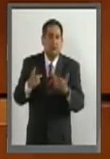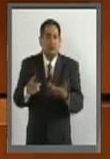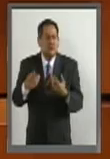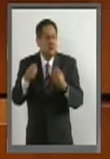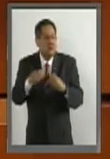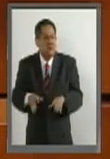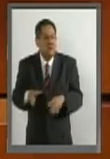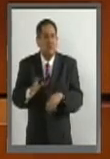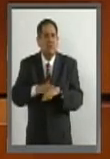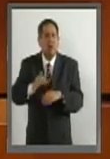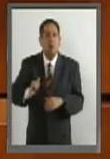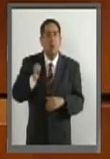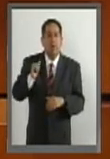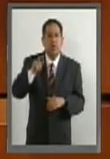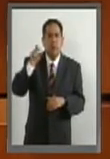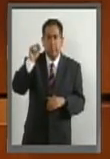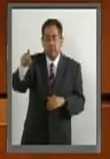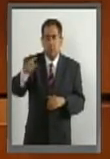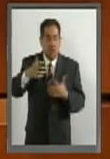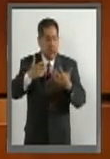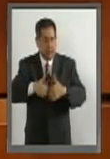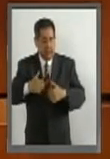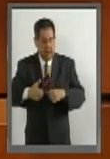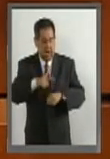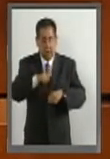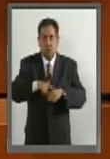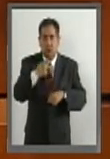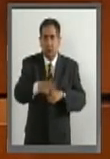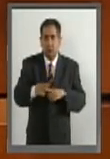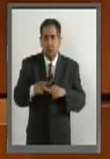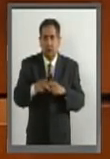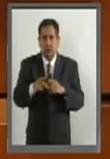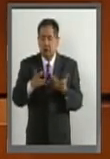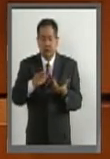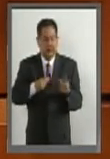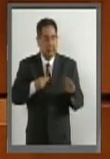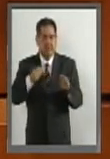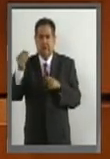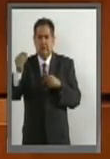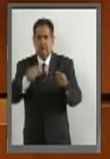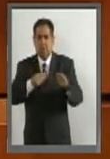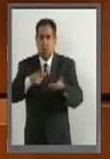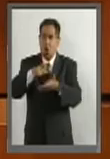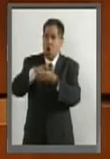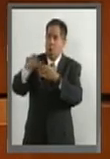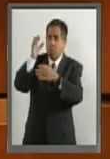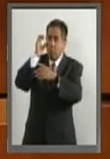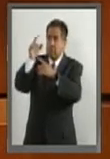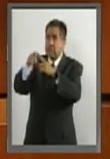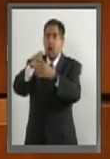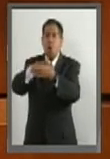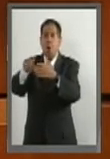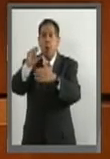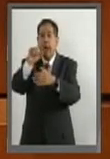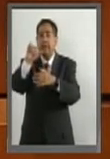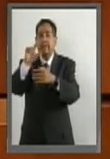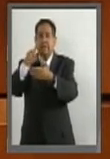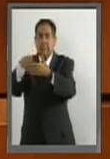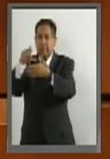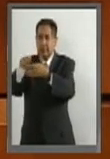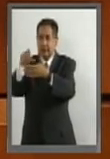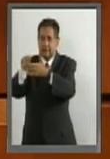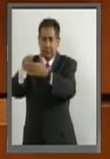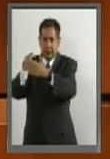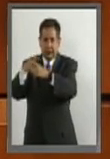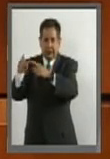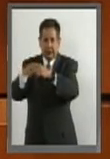que aprovechan las propias empresas transnacionales. Triangulan, compran en China y en Asia las partes o